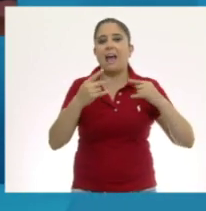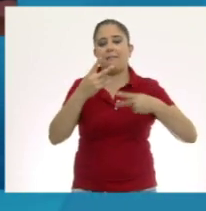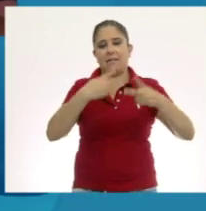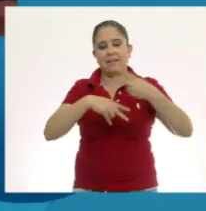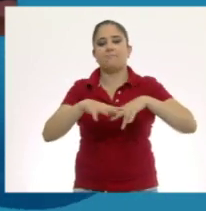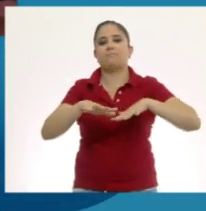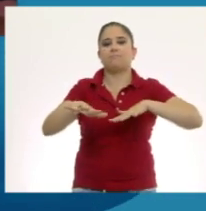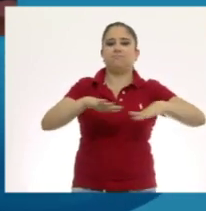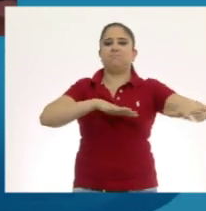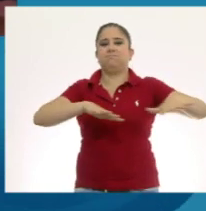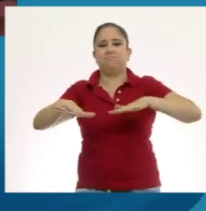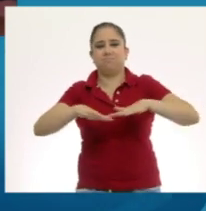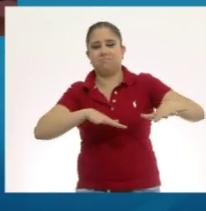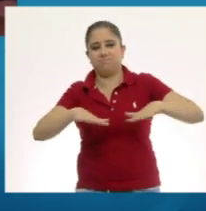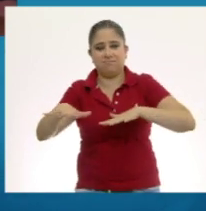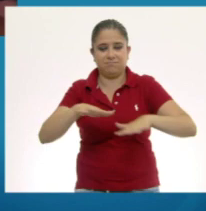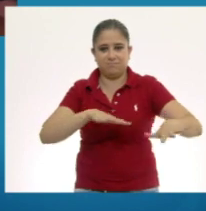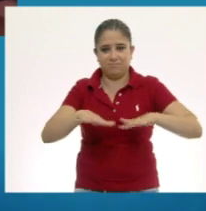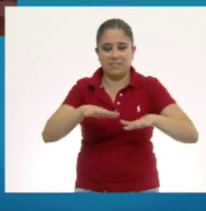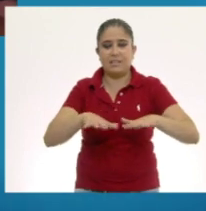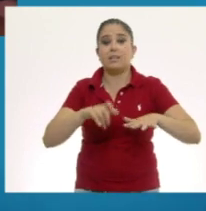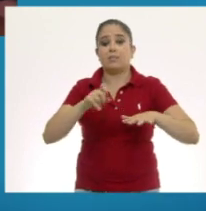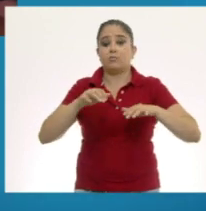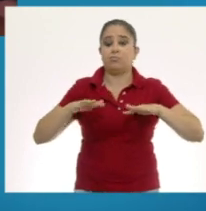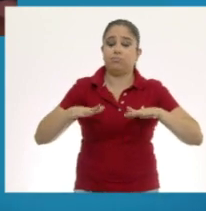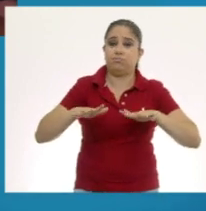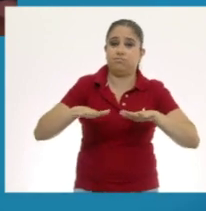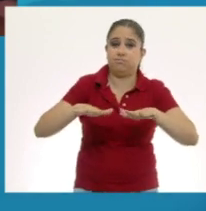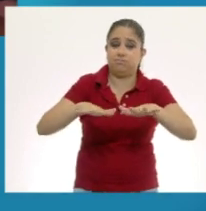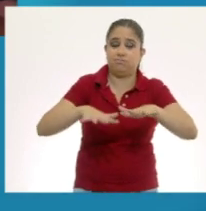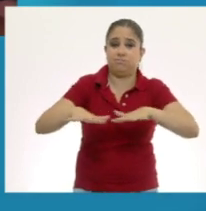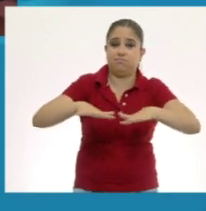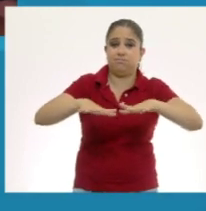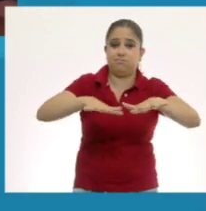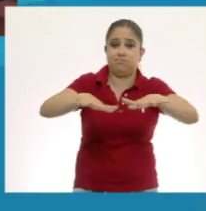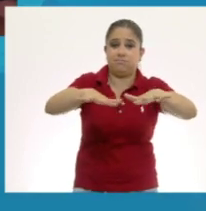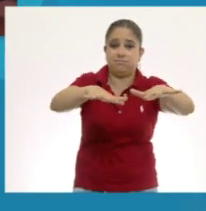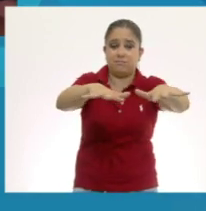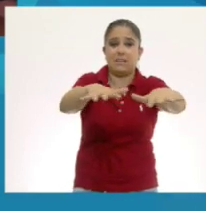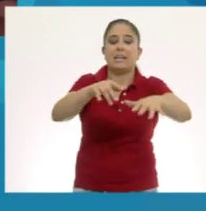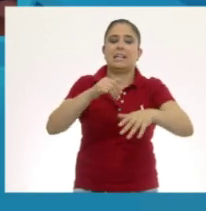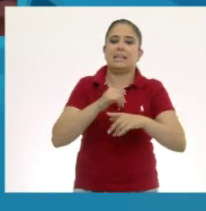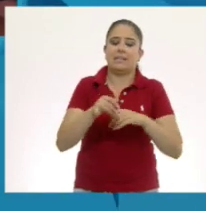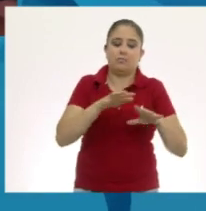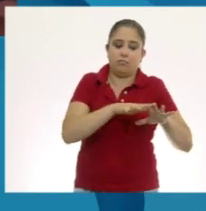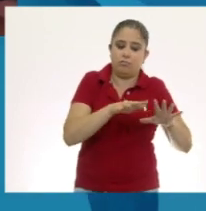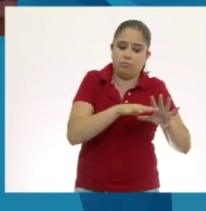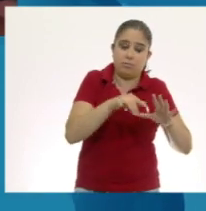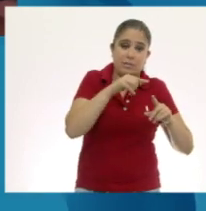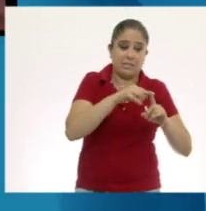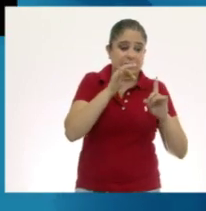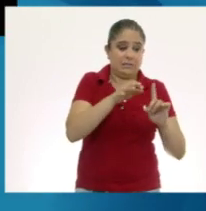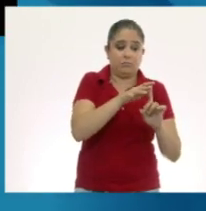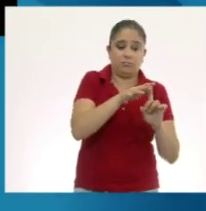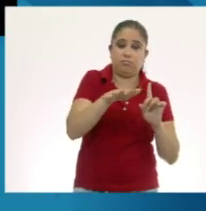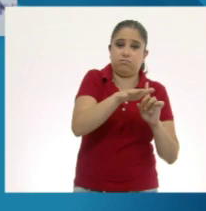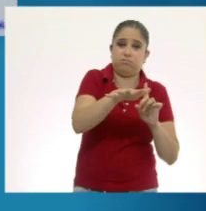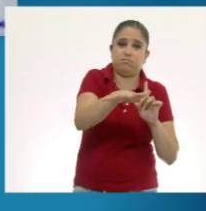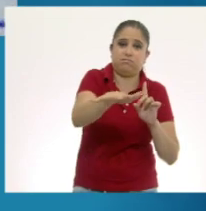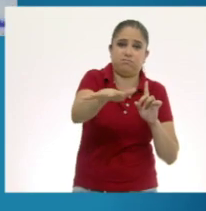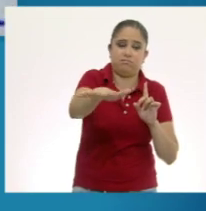ondas elásticas que se van a propagar tridimensionalmente alejándose del lugar de la ruptura.